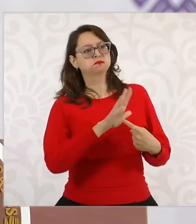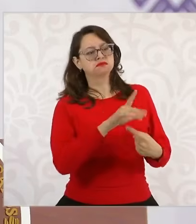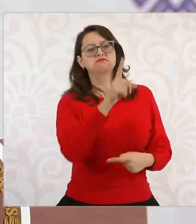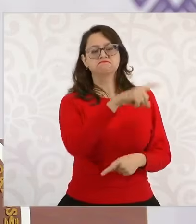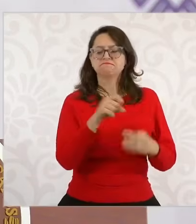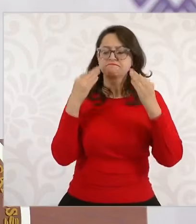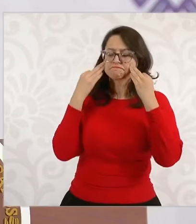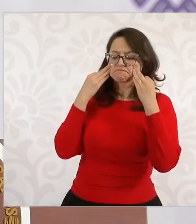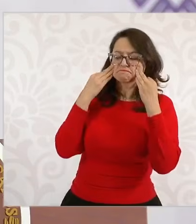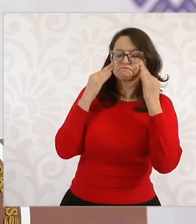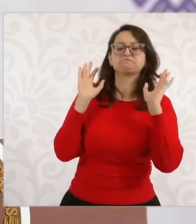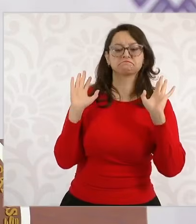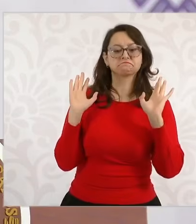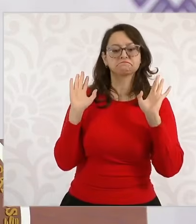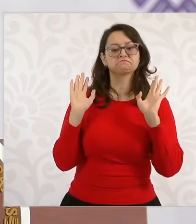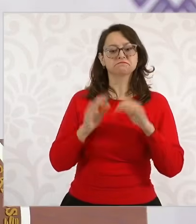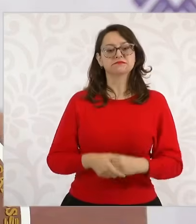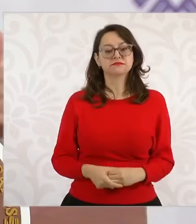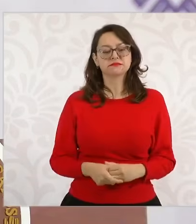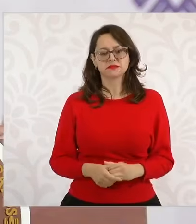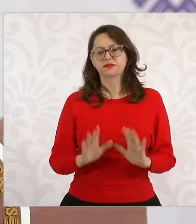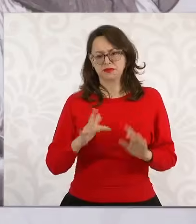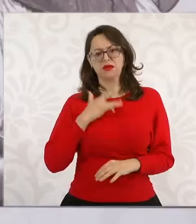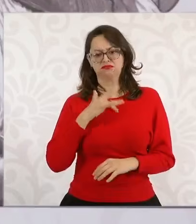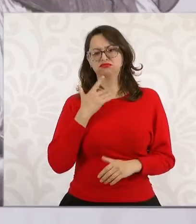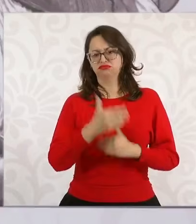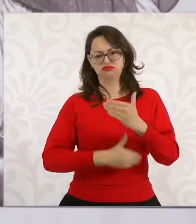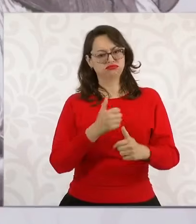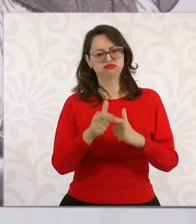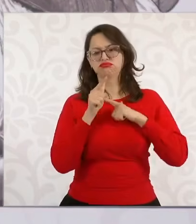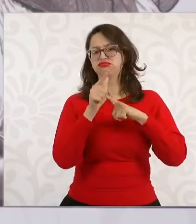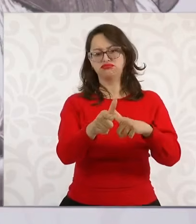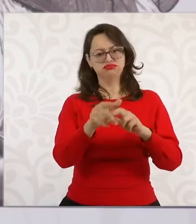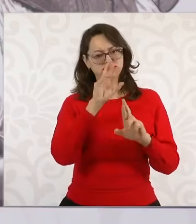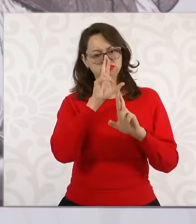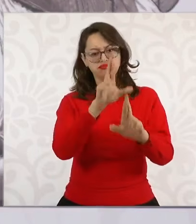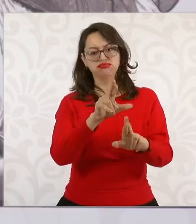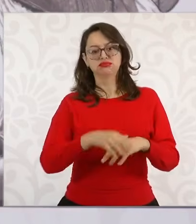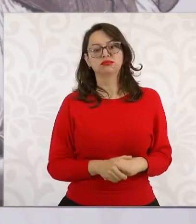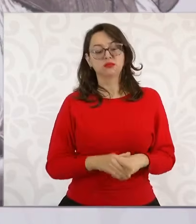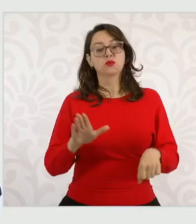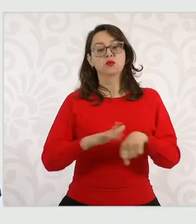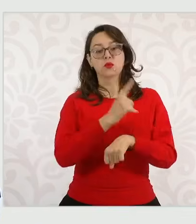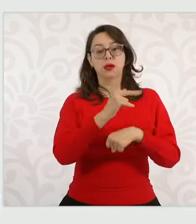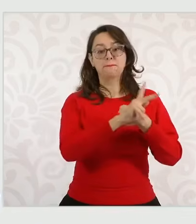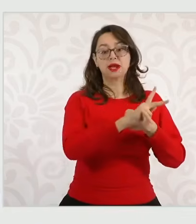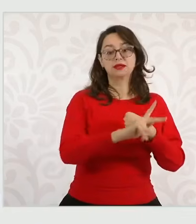de manera integral, y va a seguir habiendo respeto porque somos